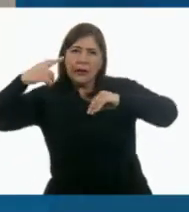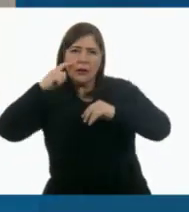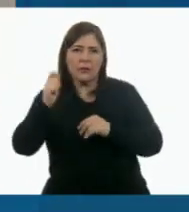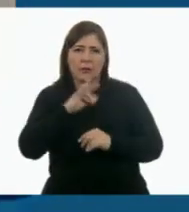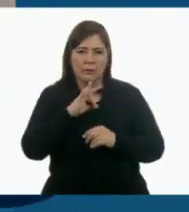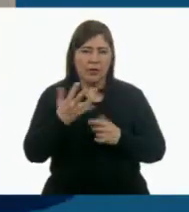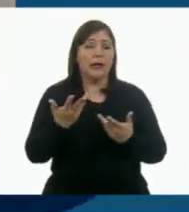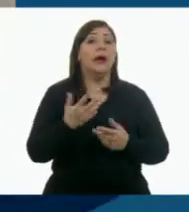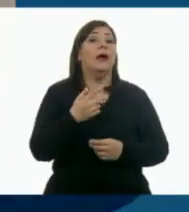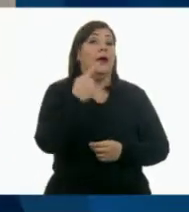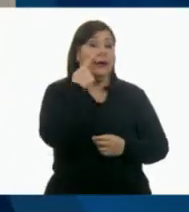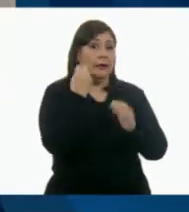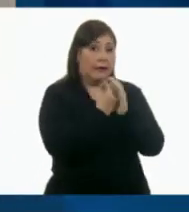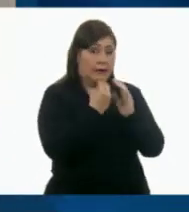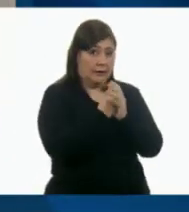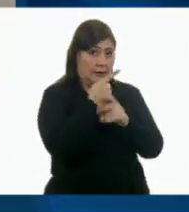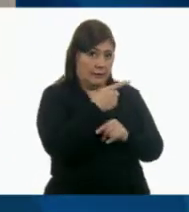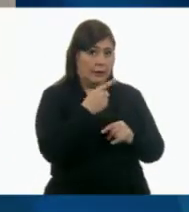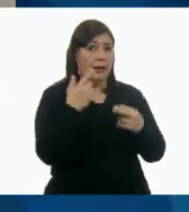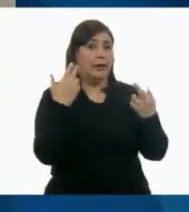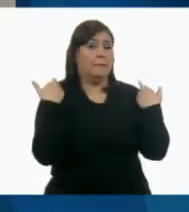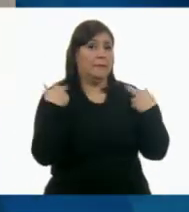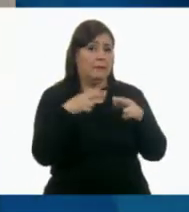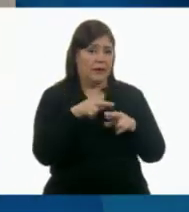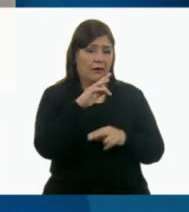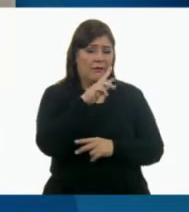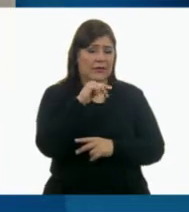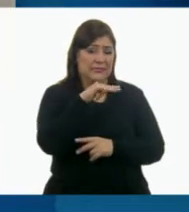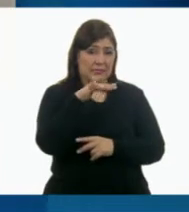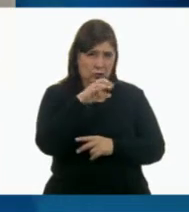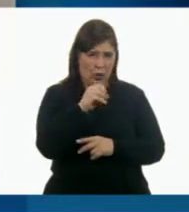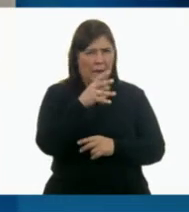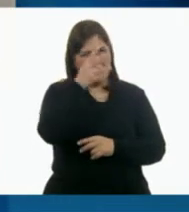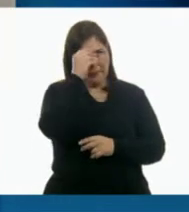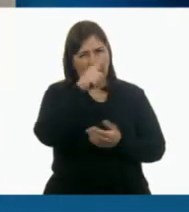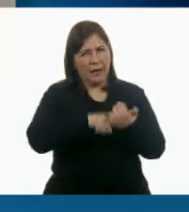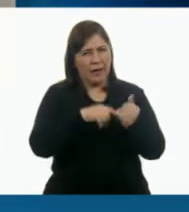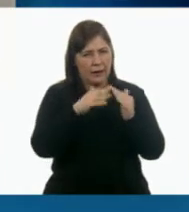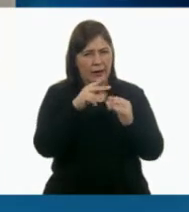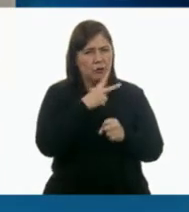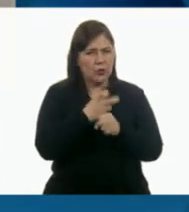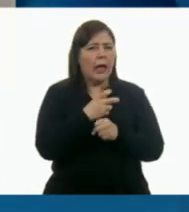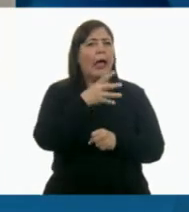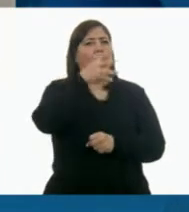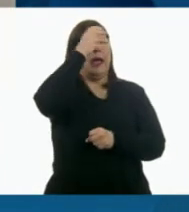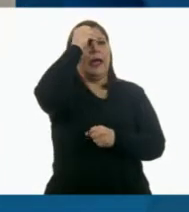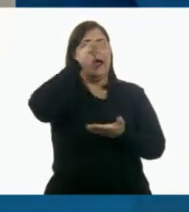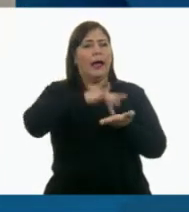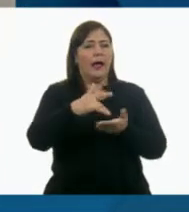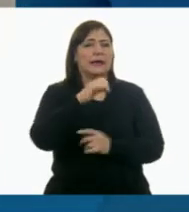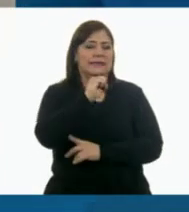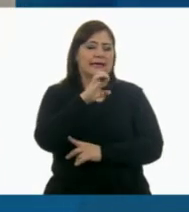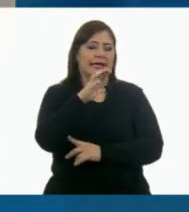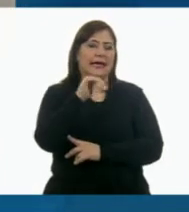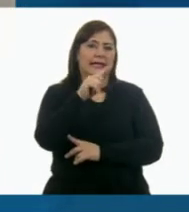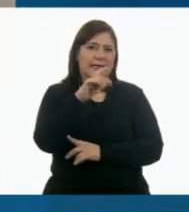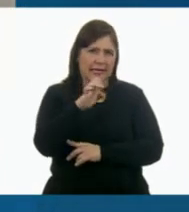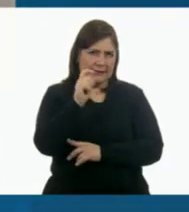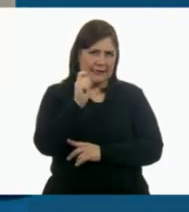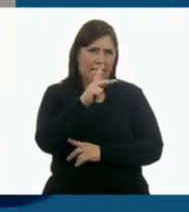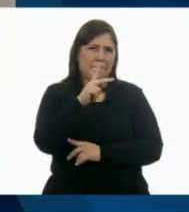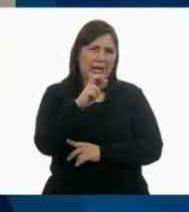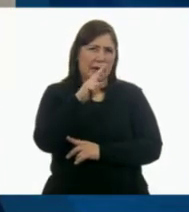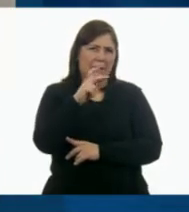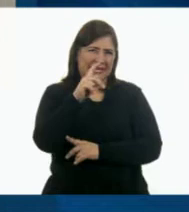En la clase del profesor Francisco, de Aprende en Casa 2, aprendimos que las líneas secantes perpendiculares son aquellas que al